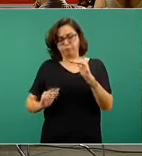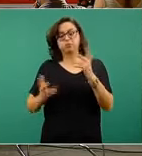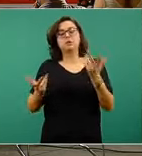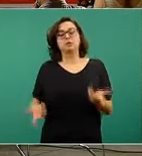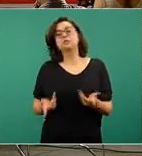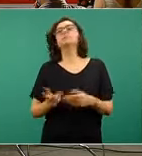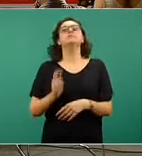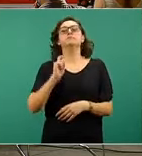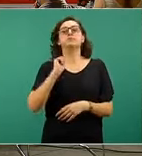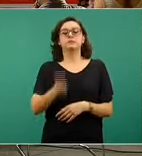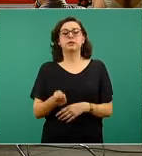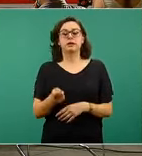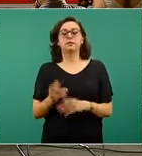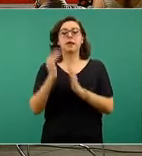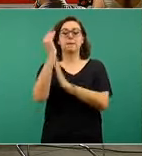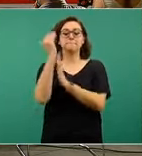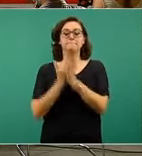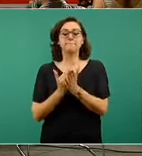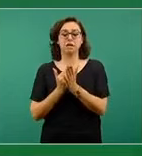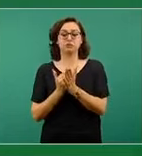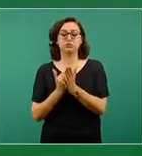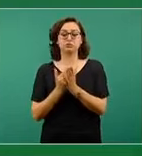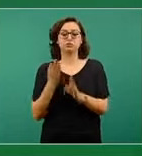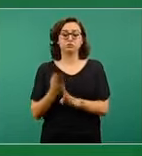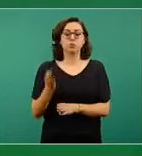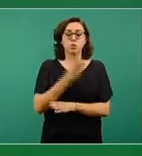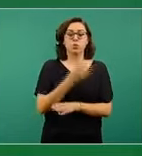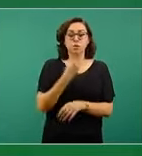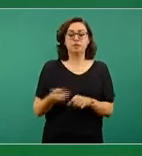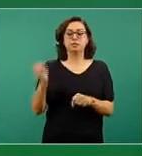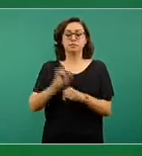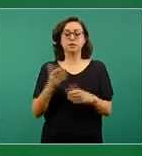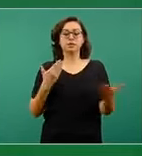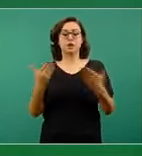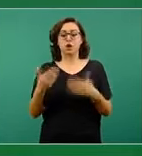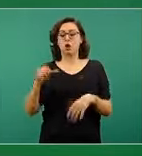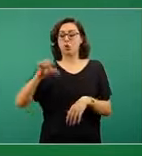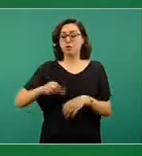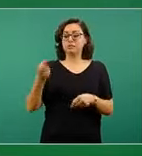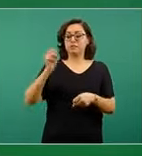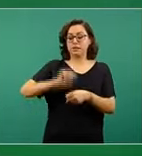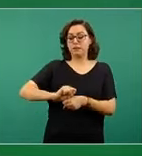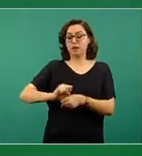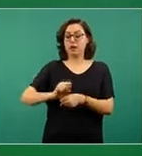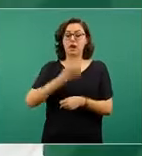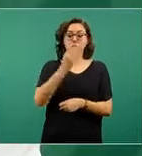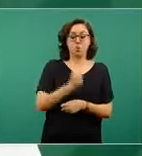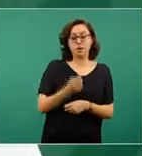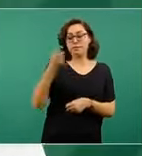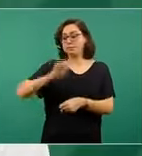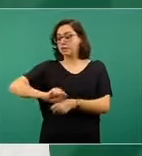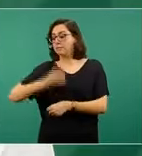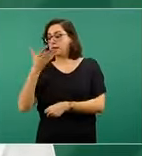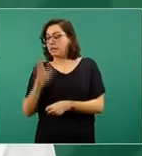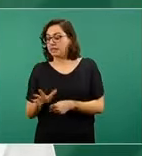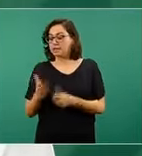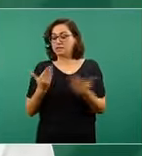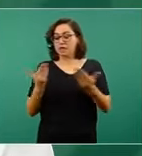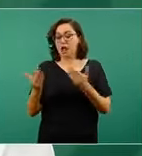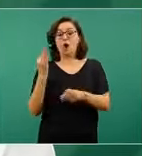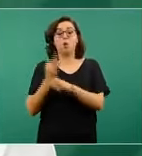Reducción quiere decir hay menos casos que la semana previa. Y hoy estamos comparando la semana 9 con la semana 10 porque estamos viviendo en la